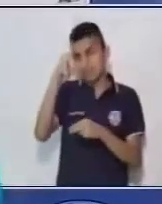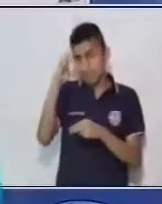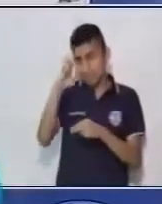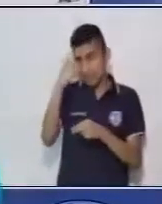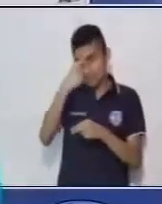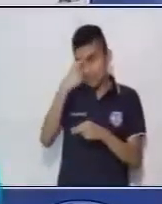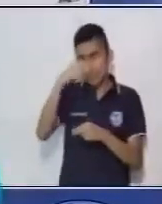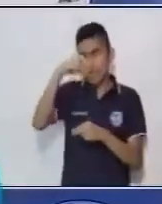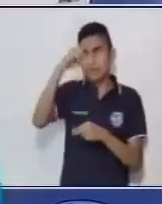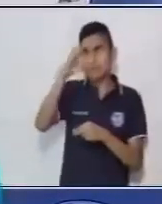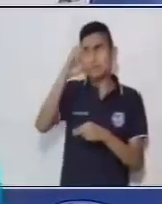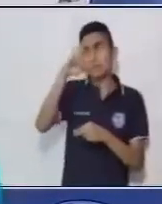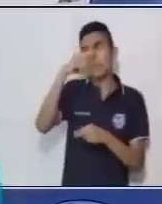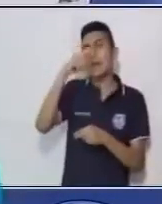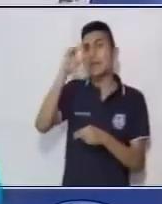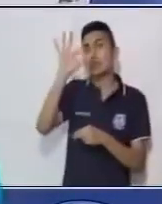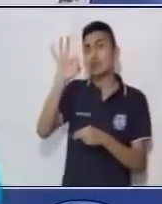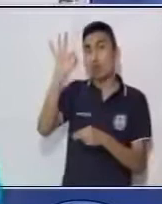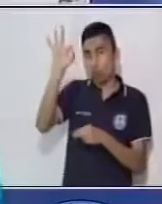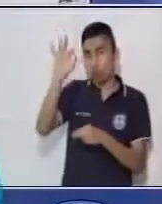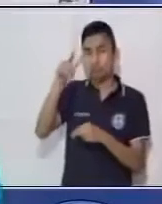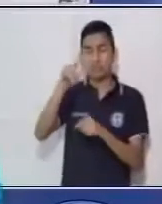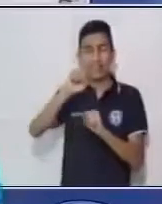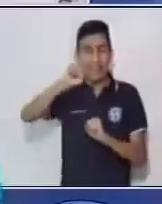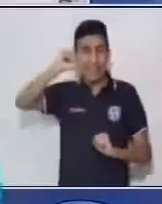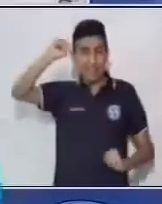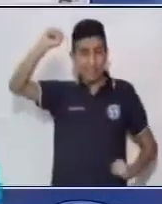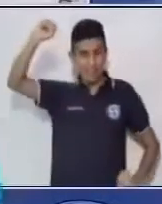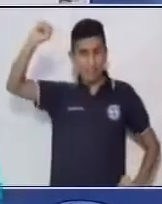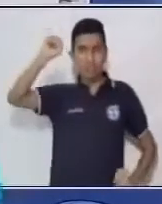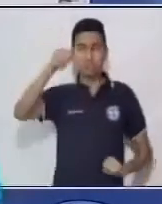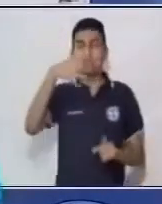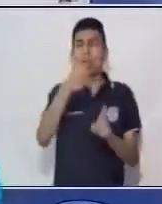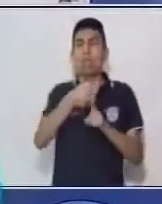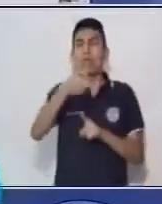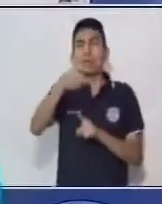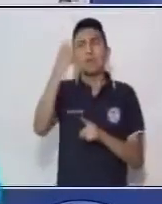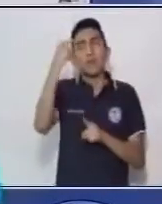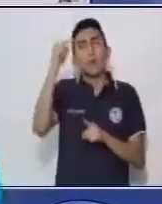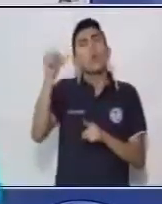¿Y cuál sería otra palabra que te expresa alguna acción o estado?